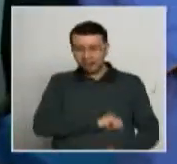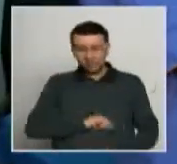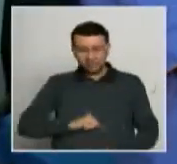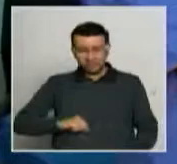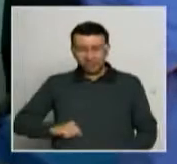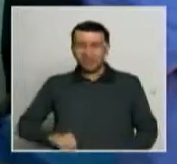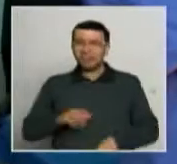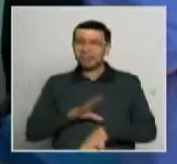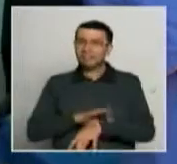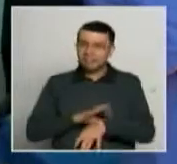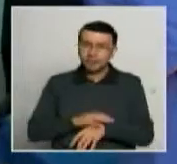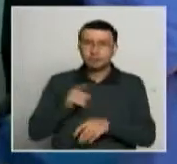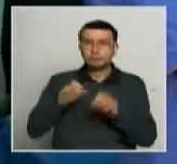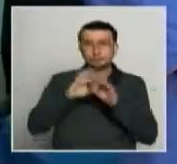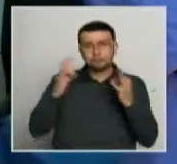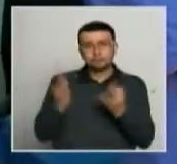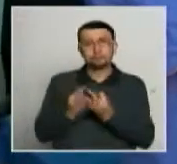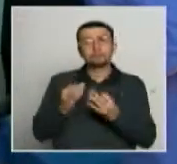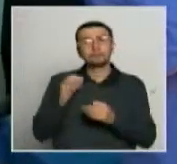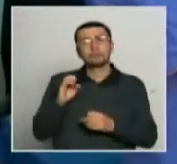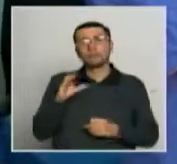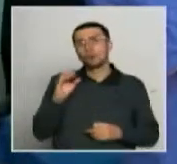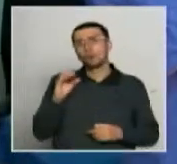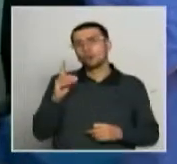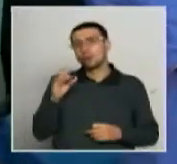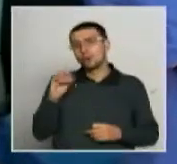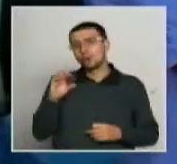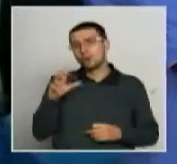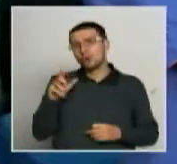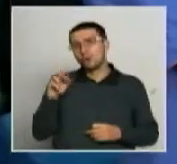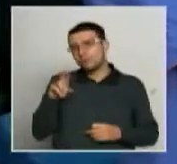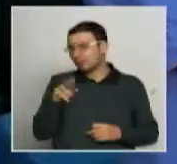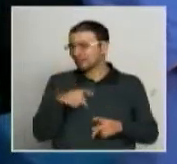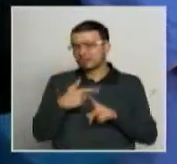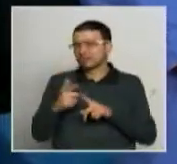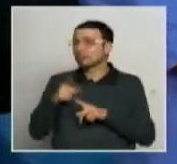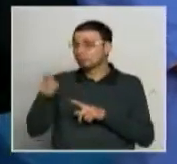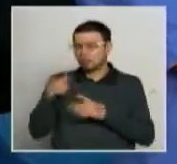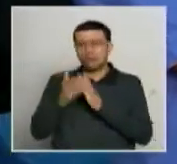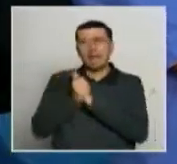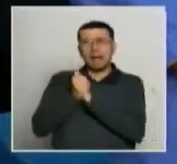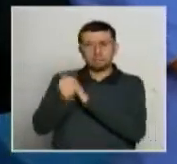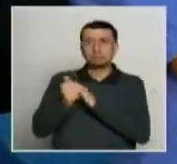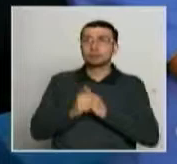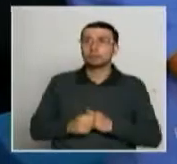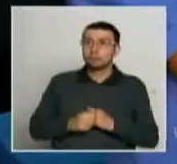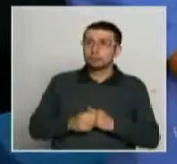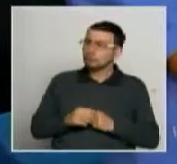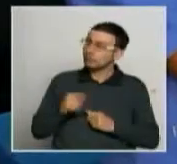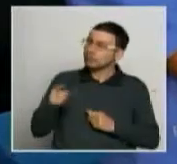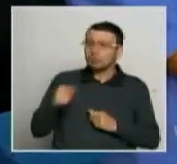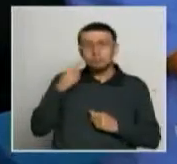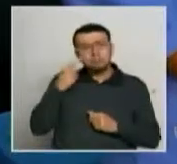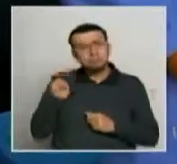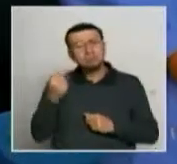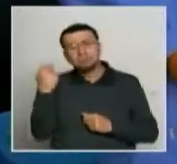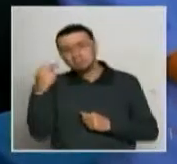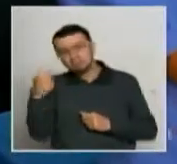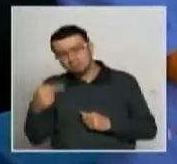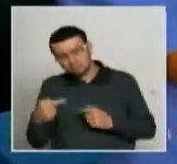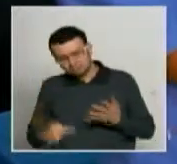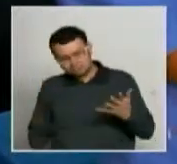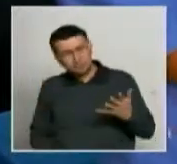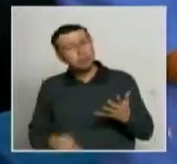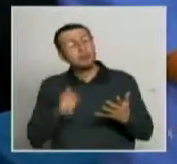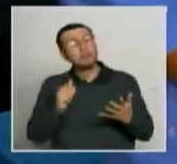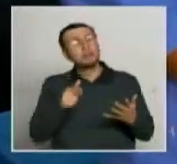familiar, en ecodoppler. Y doctor Wilmer, ya con esta, Wilfer, con esta historia clínica, hablemos un